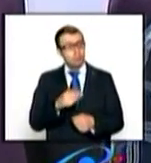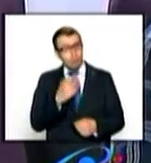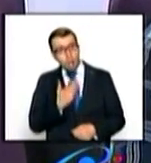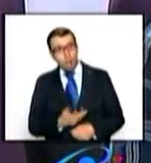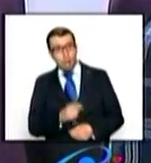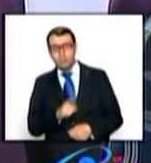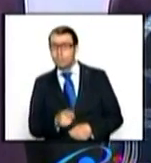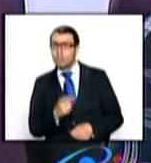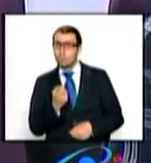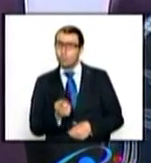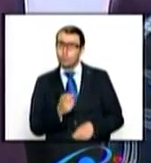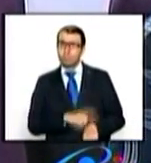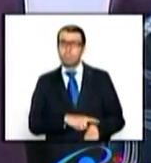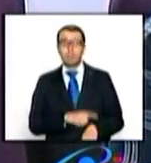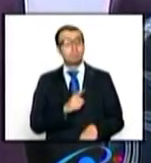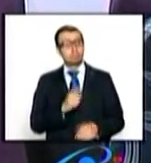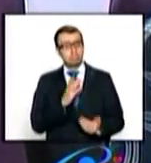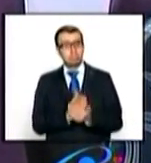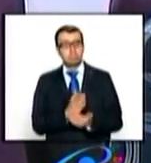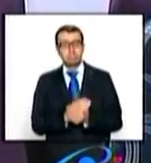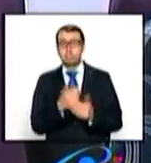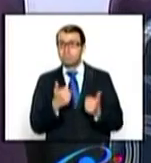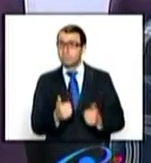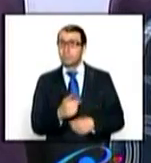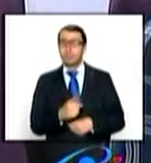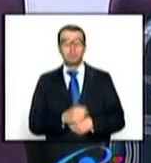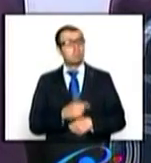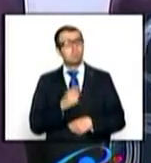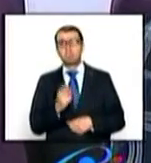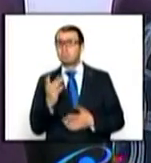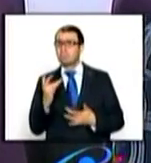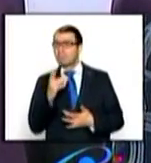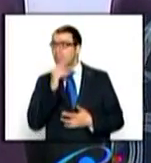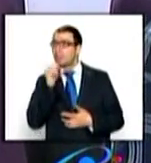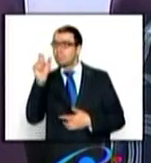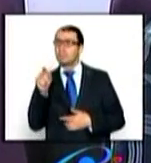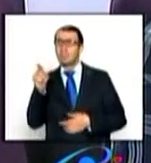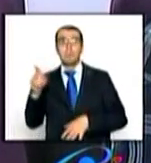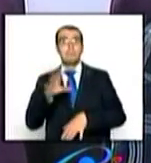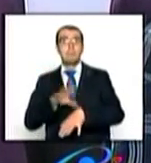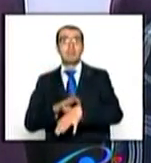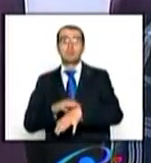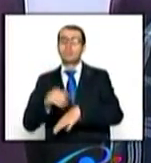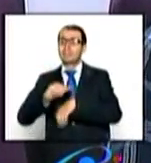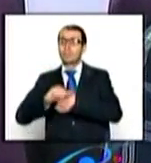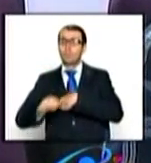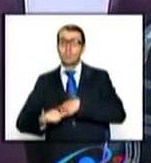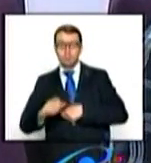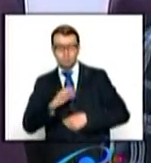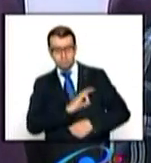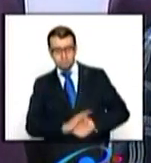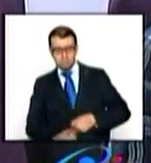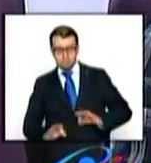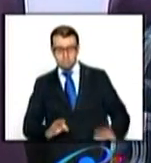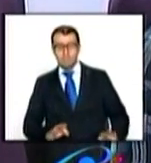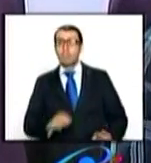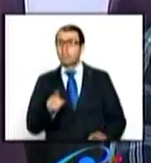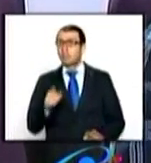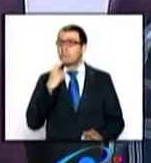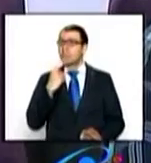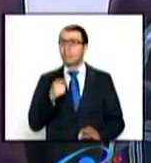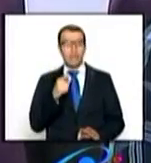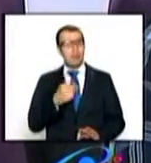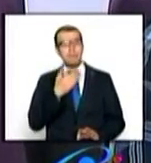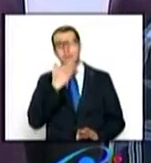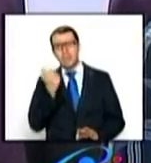poco tiempo, algo que jamás la había esperado porque en su médico de cabecera, cirujano vascular, le había propuesto ya colocarle un estén o un tubo dentro de esas